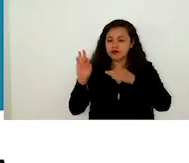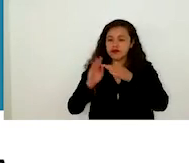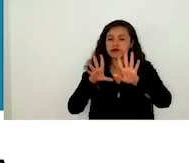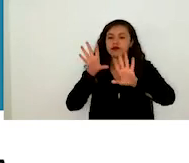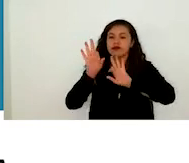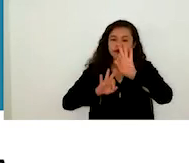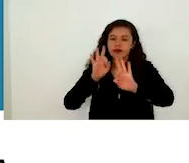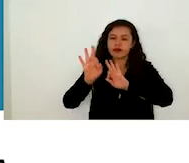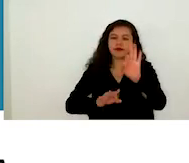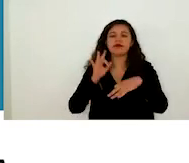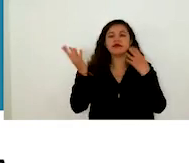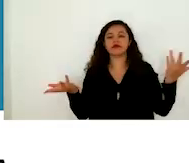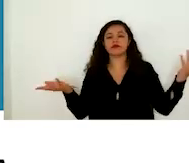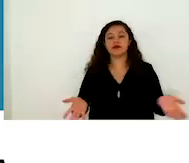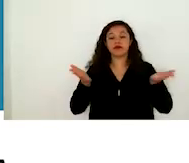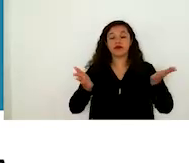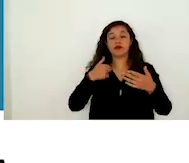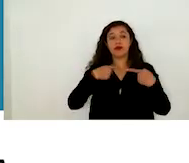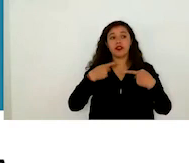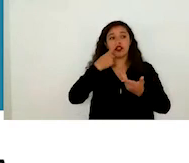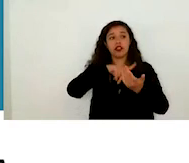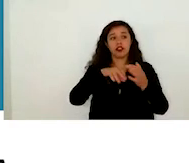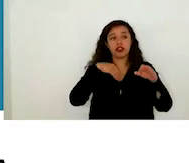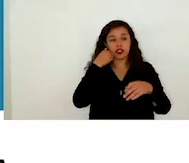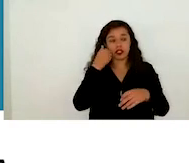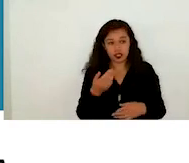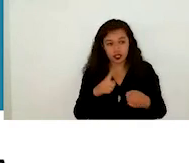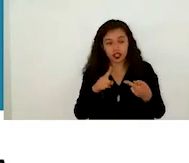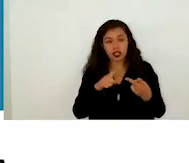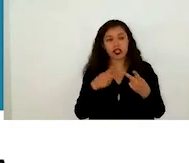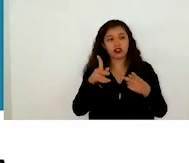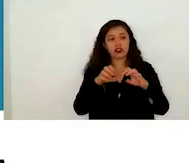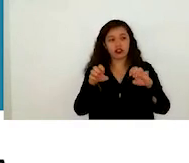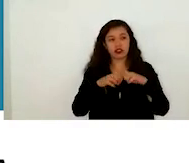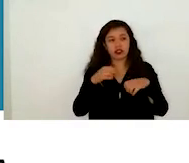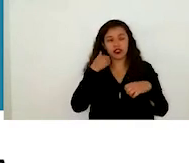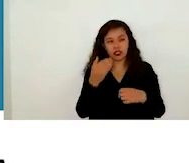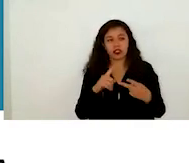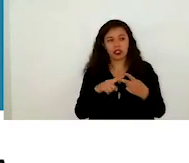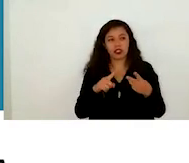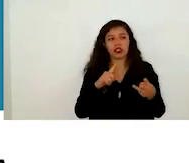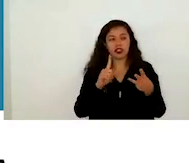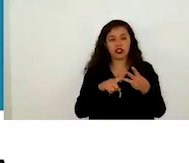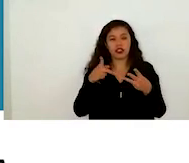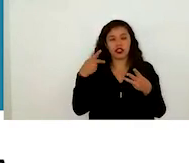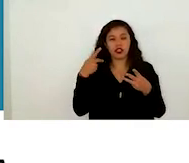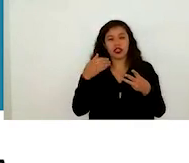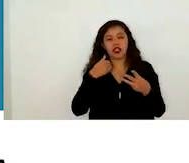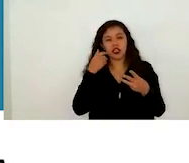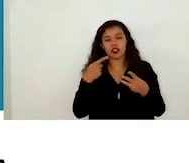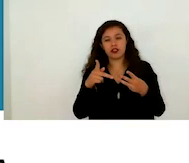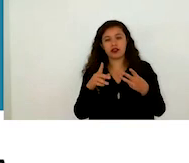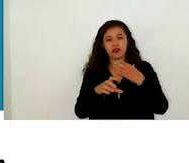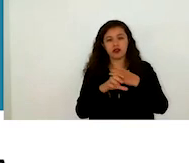quiere motivar al personal quieres motivarse ustedes quieren generar que esté motivado